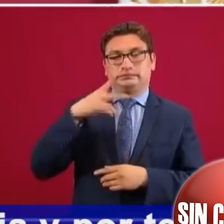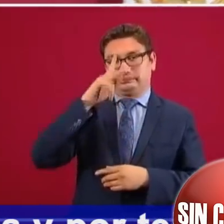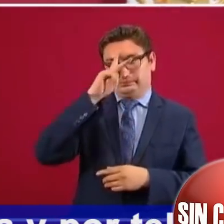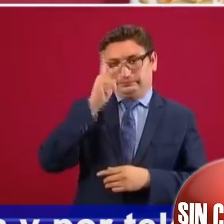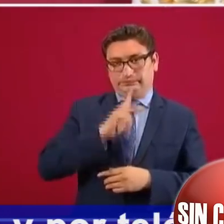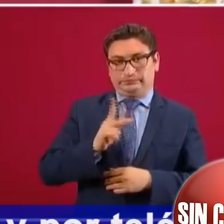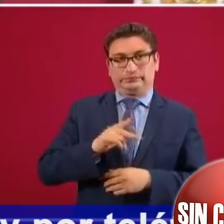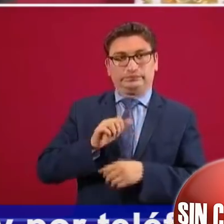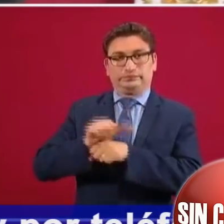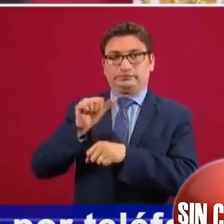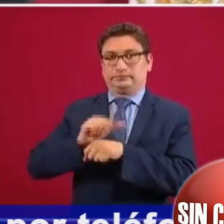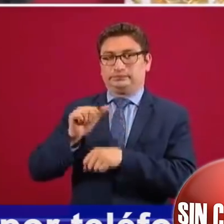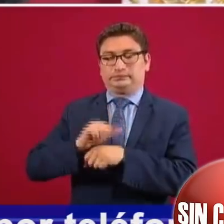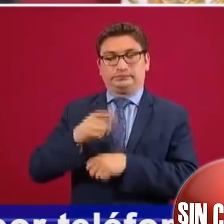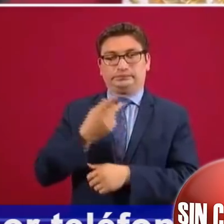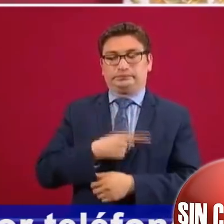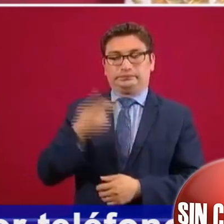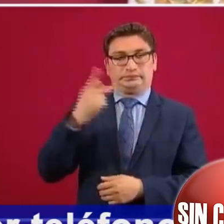Argentina.